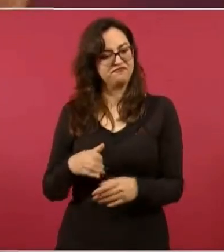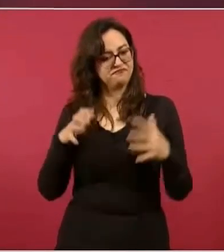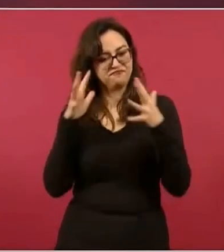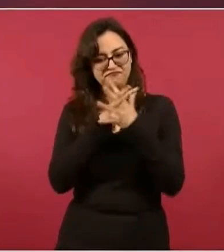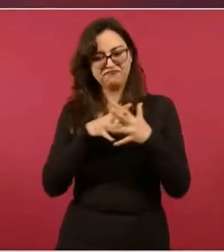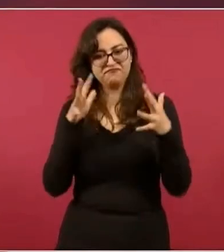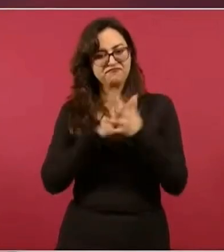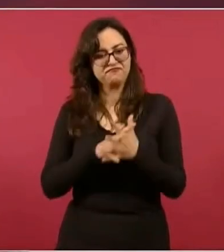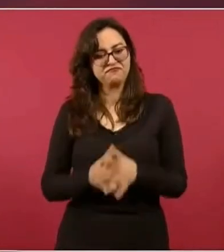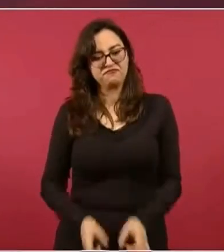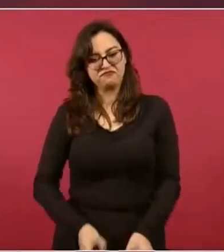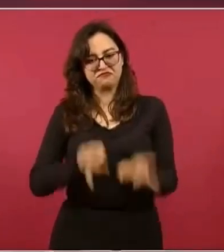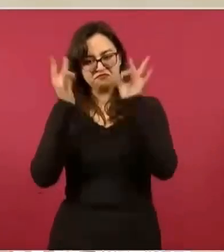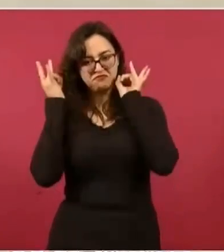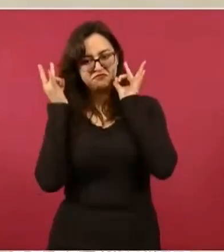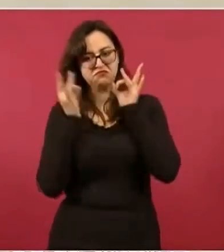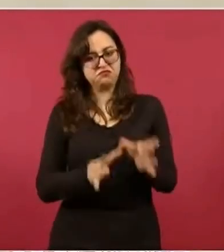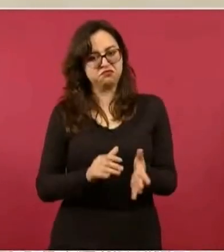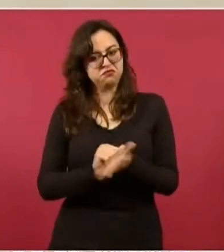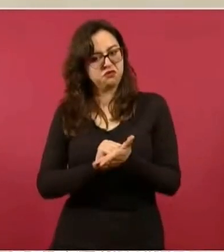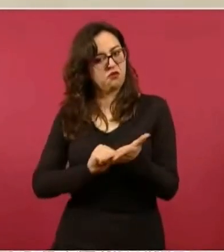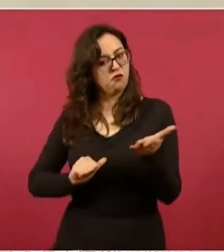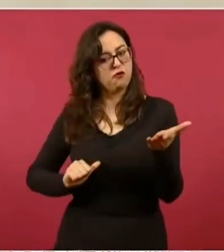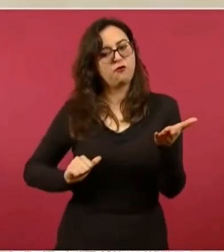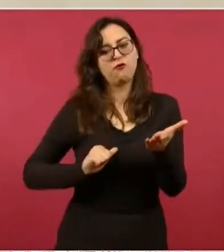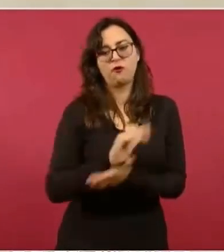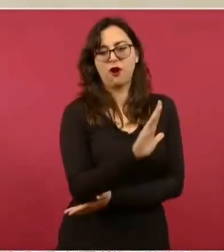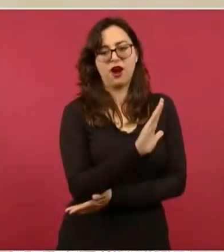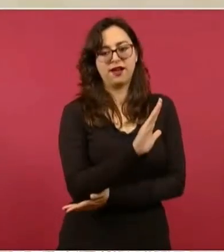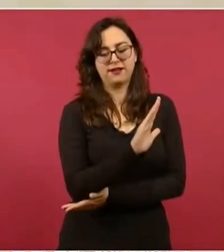y se logró la segunda independencia de México